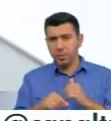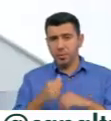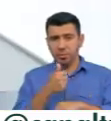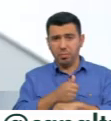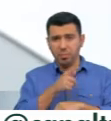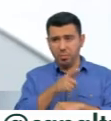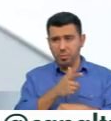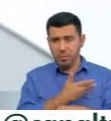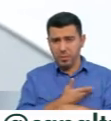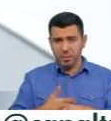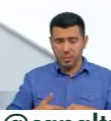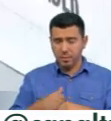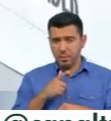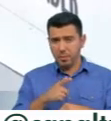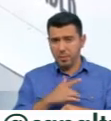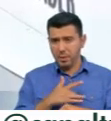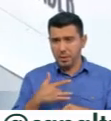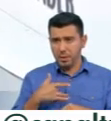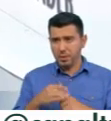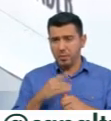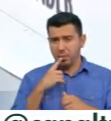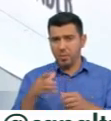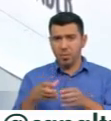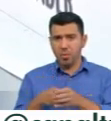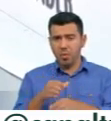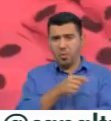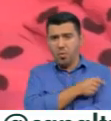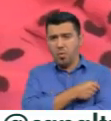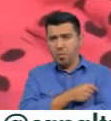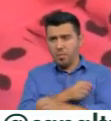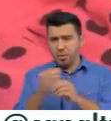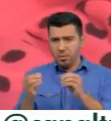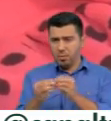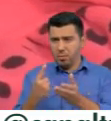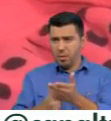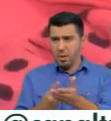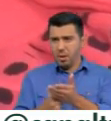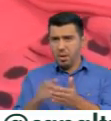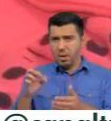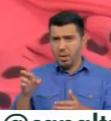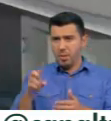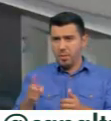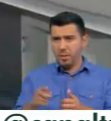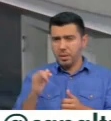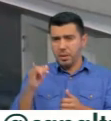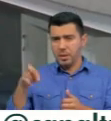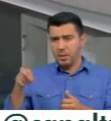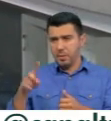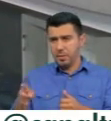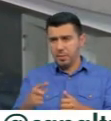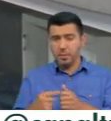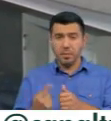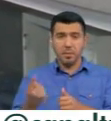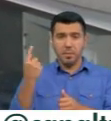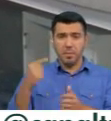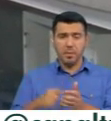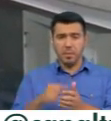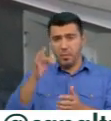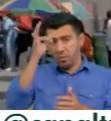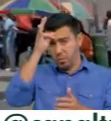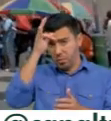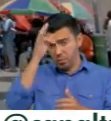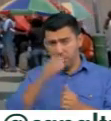esta diferencia se probaría con comités donde se concierten cifras entre peces e ips y se hará por primera vez en el hospital